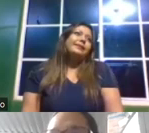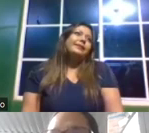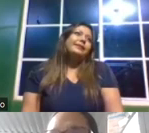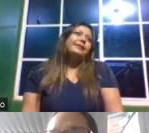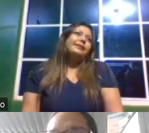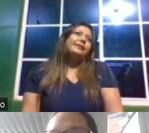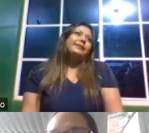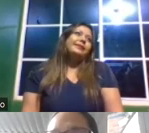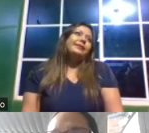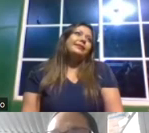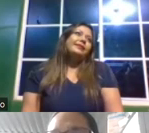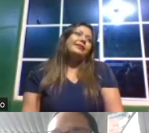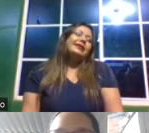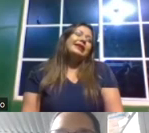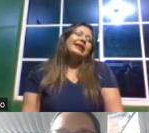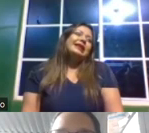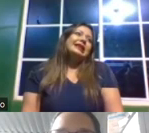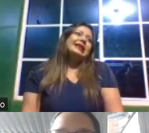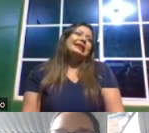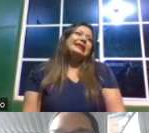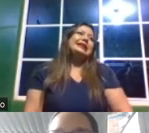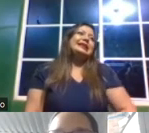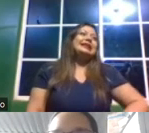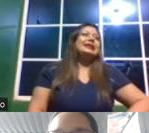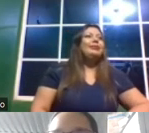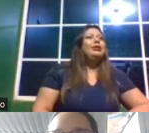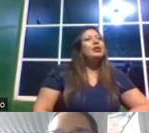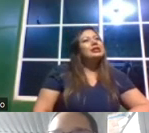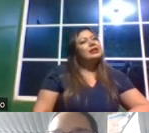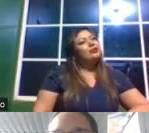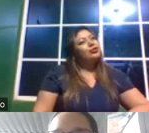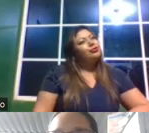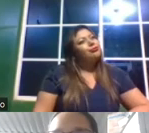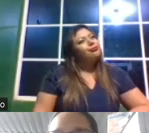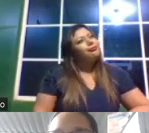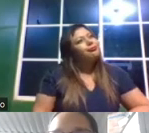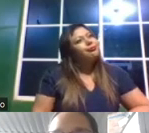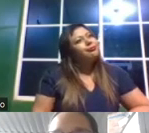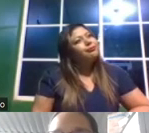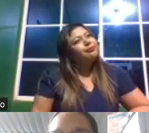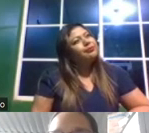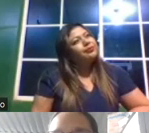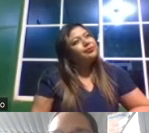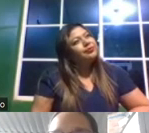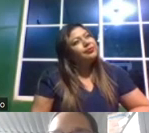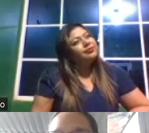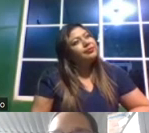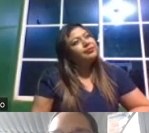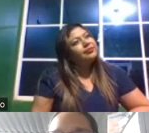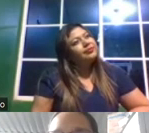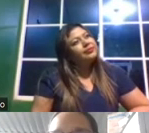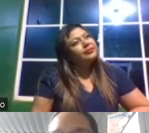a ajustar para poderlo presentar, ¿verdad? Porque realmente no podemos hacer mucho en